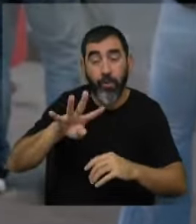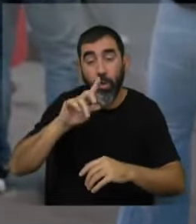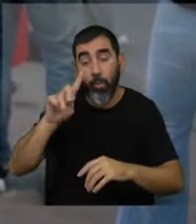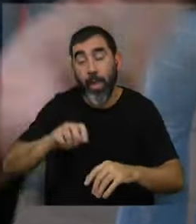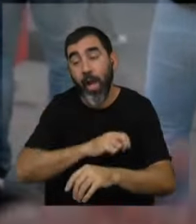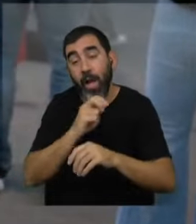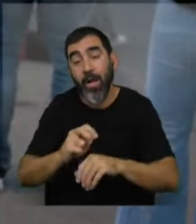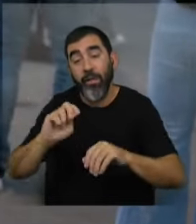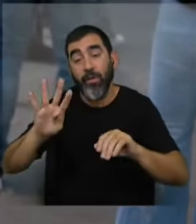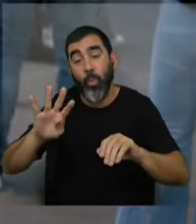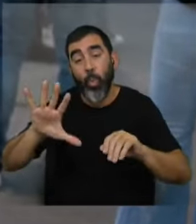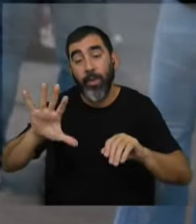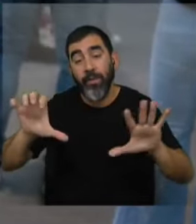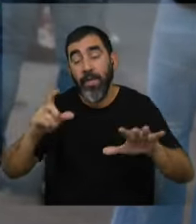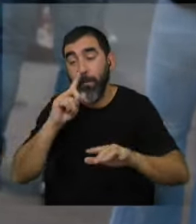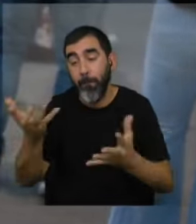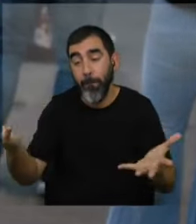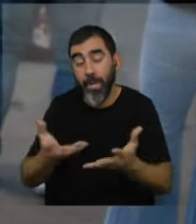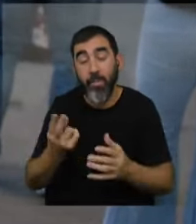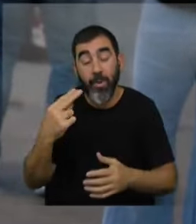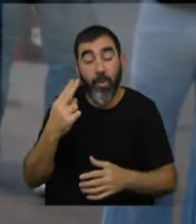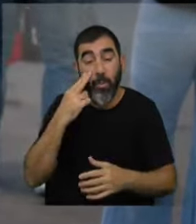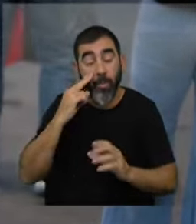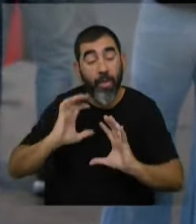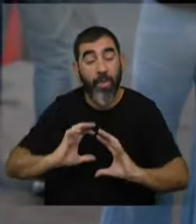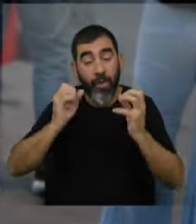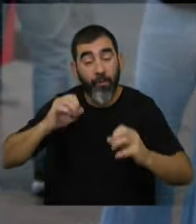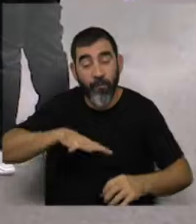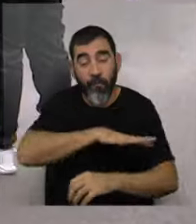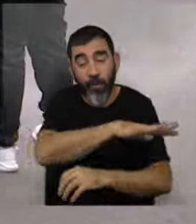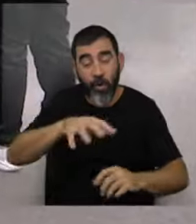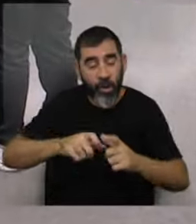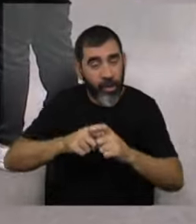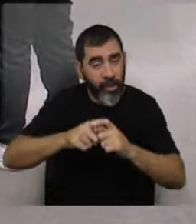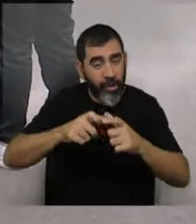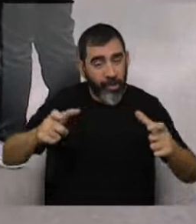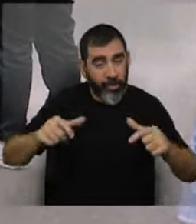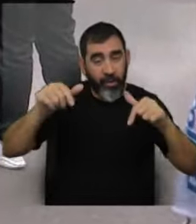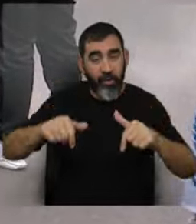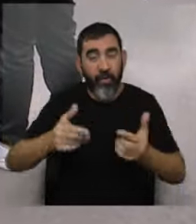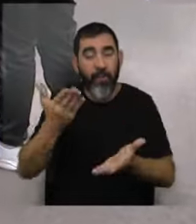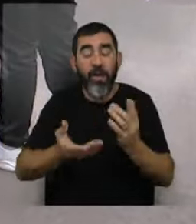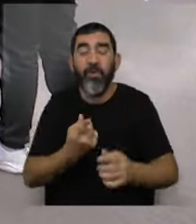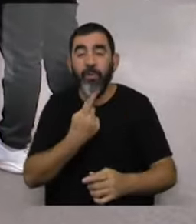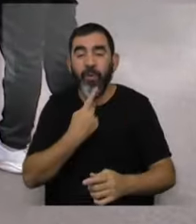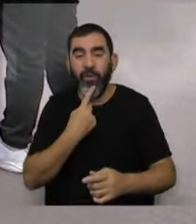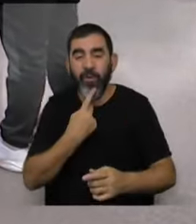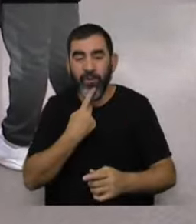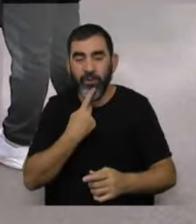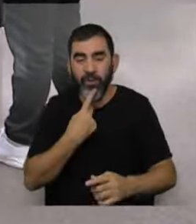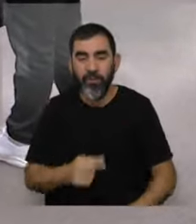56,000 oficios judiciales Entonces los problemas de violencia en la sociedad se incrementan hoy lo que hay es un balance político que